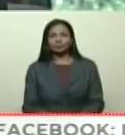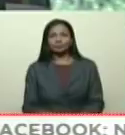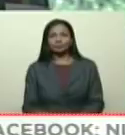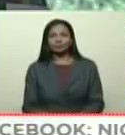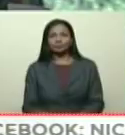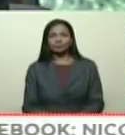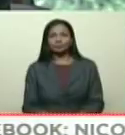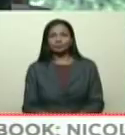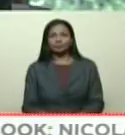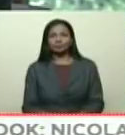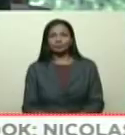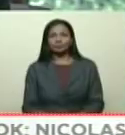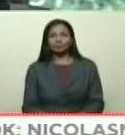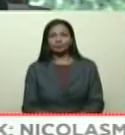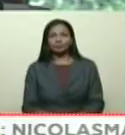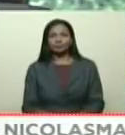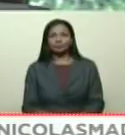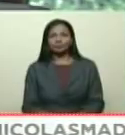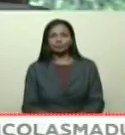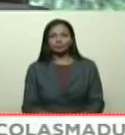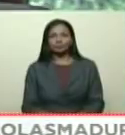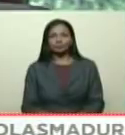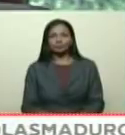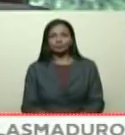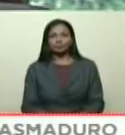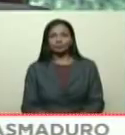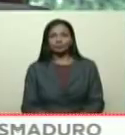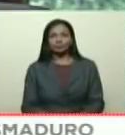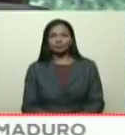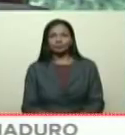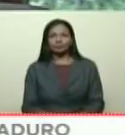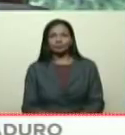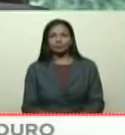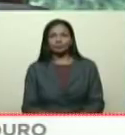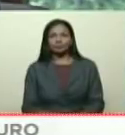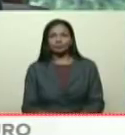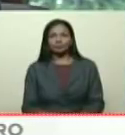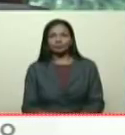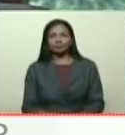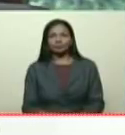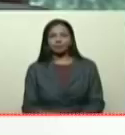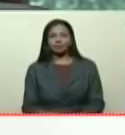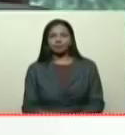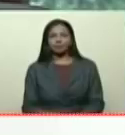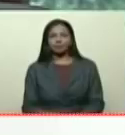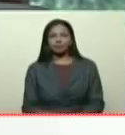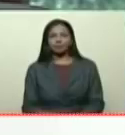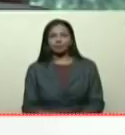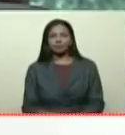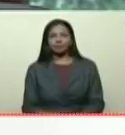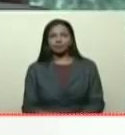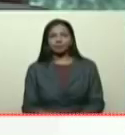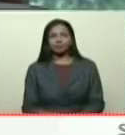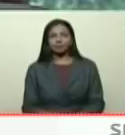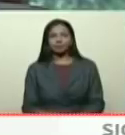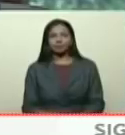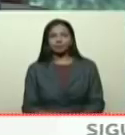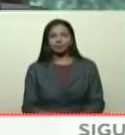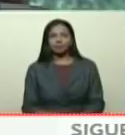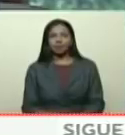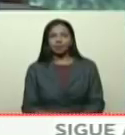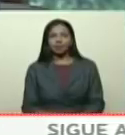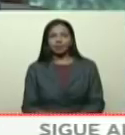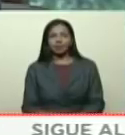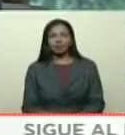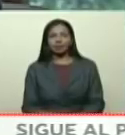que están aquí, 2 rockeros de la generación de 1970, a quienes le hemos decidido entregar el